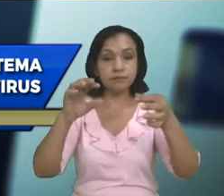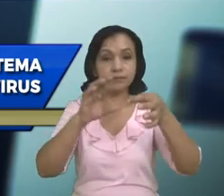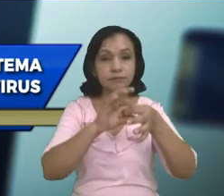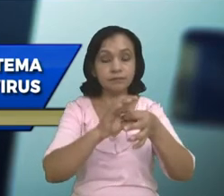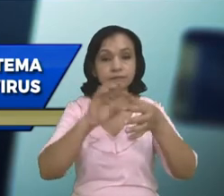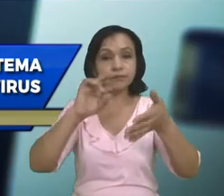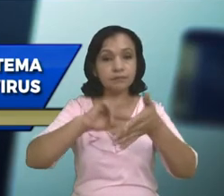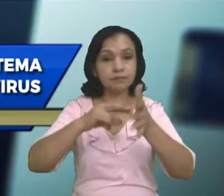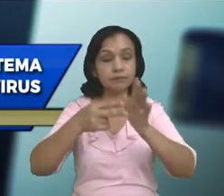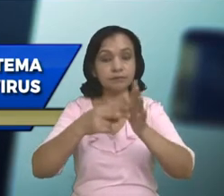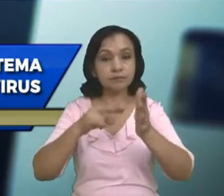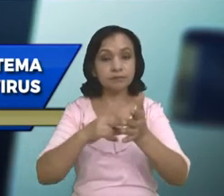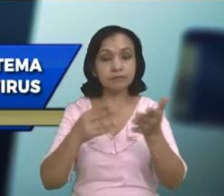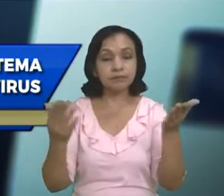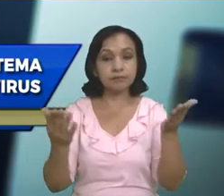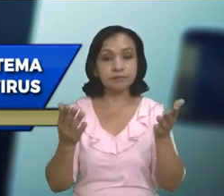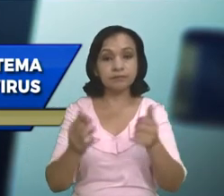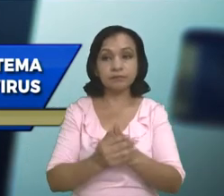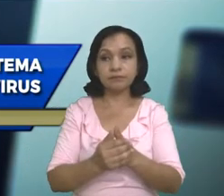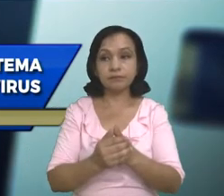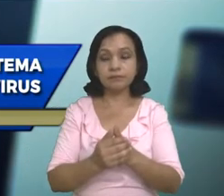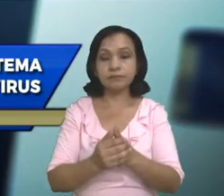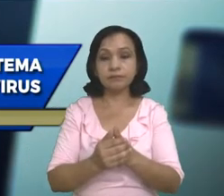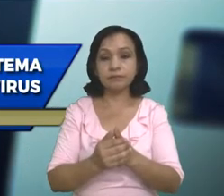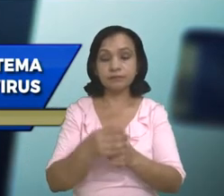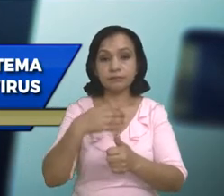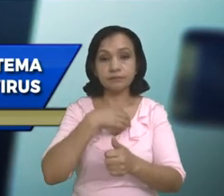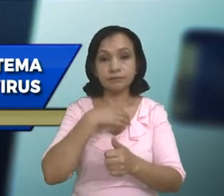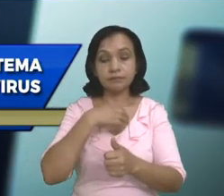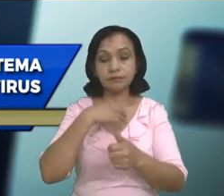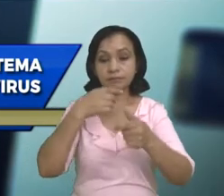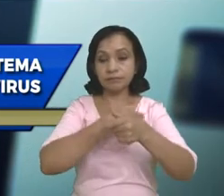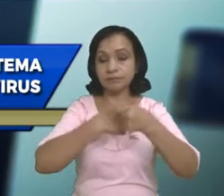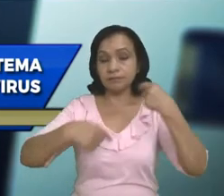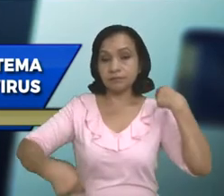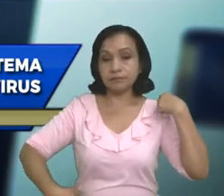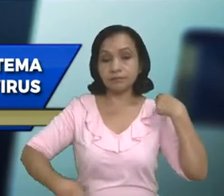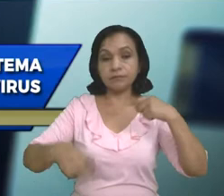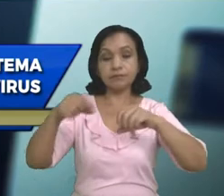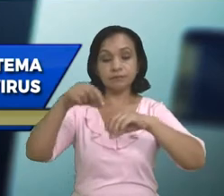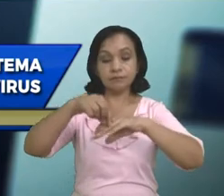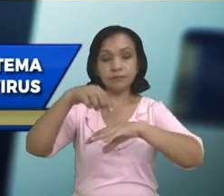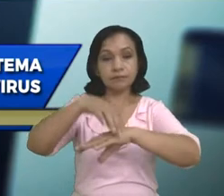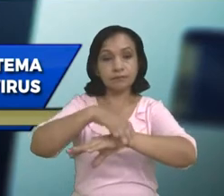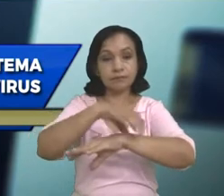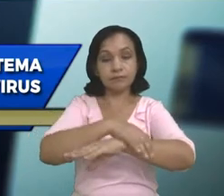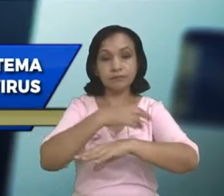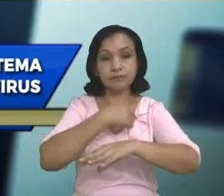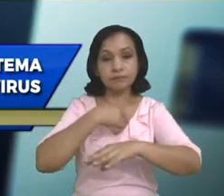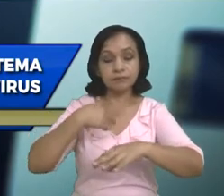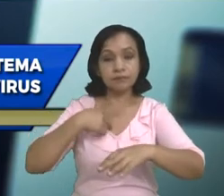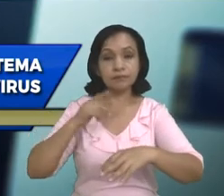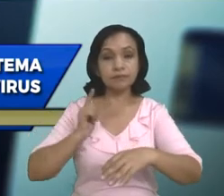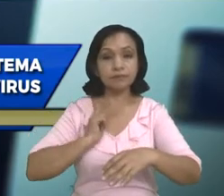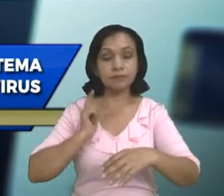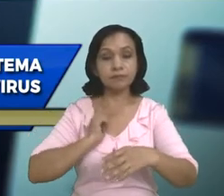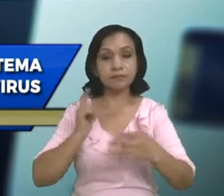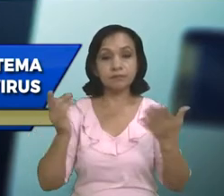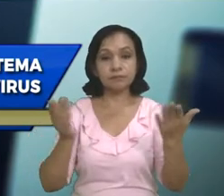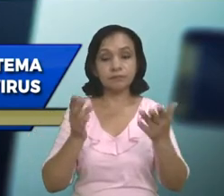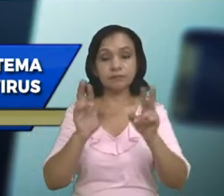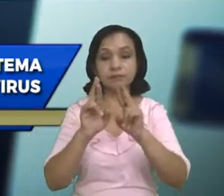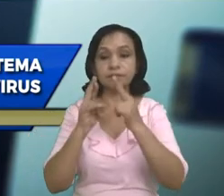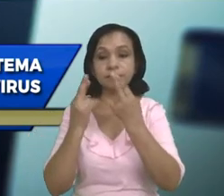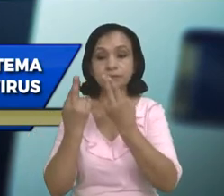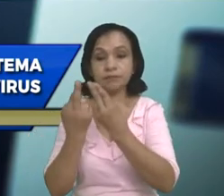por eso de que nosotros con estaciones de nuestro presidente y la compañera rosario hemos venido teniendo reuniones